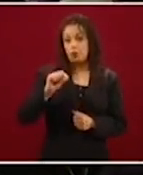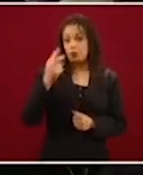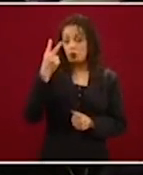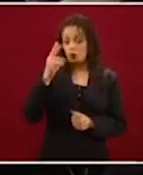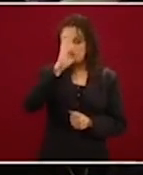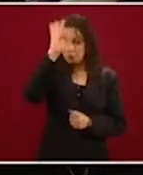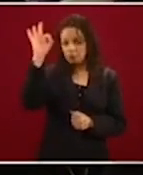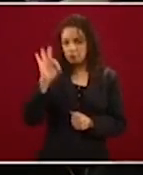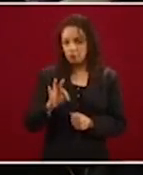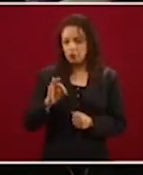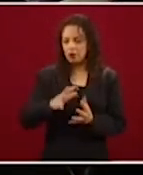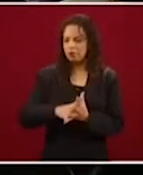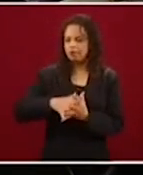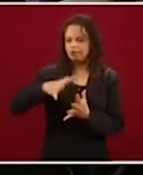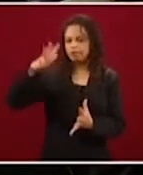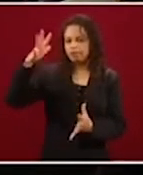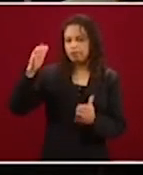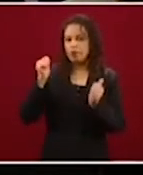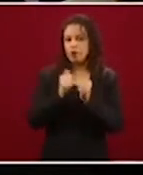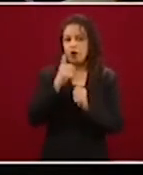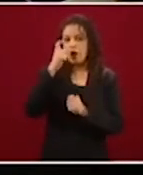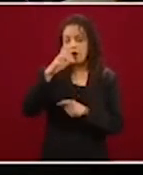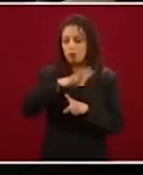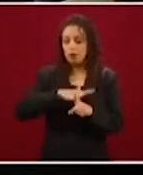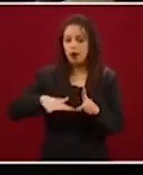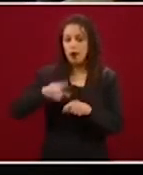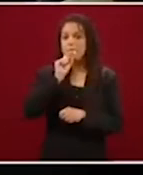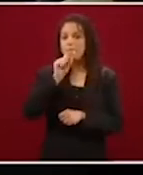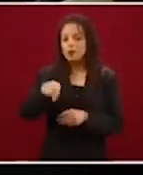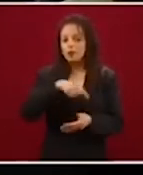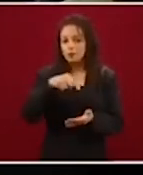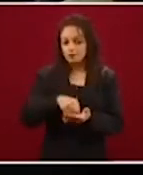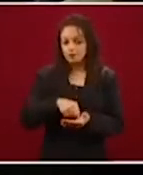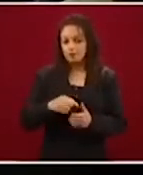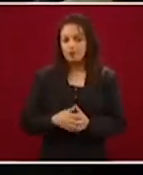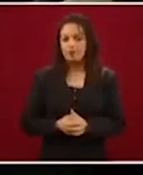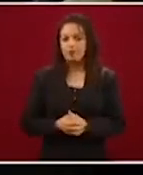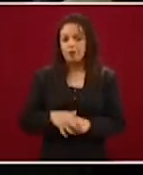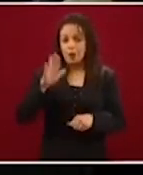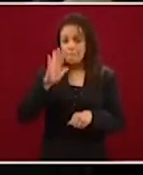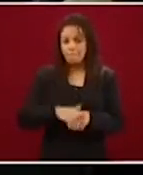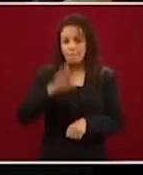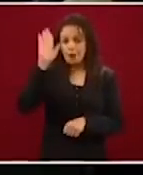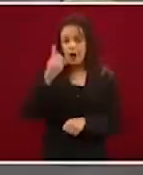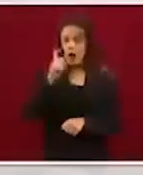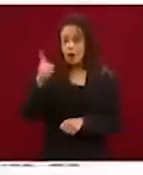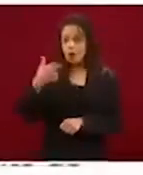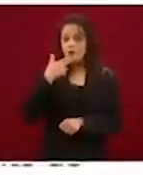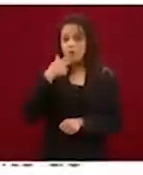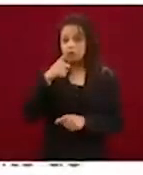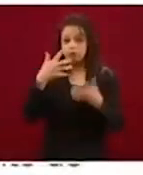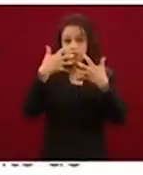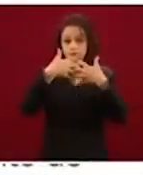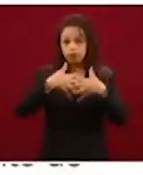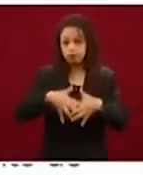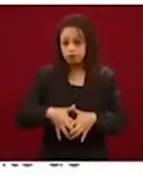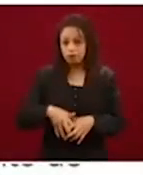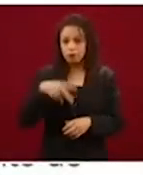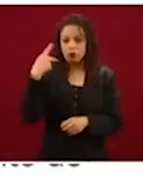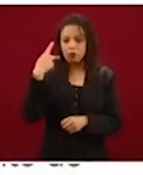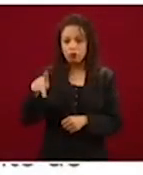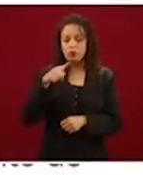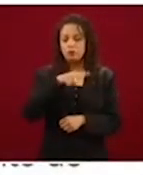de agua en la región la planta no consumirá agua adicional a la destinada a las hectáreas del distrito de riego